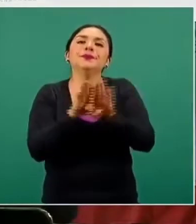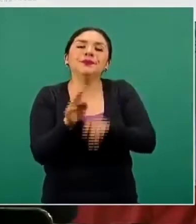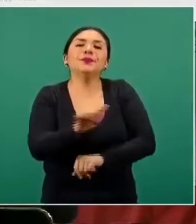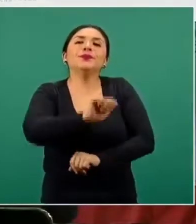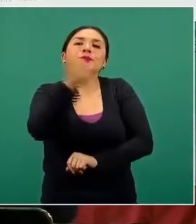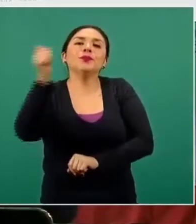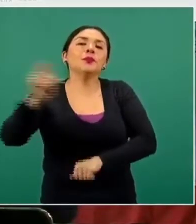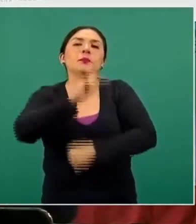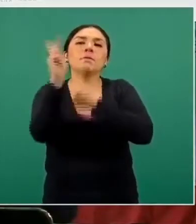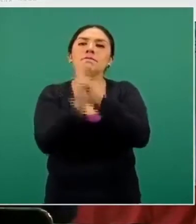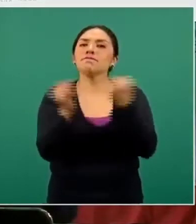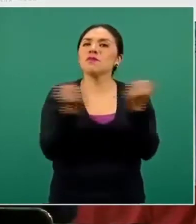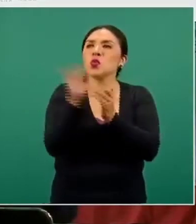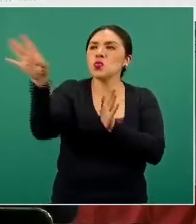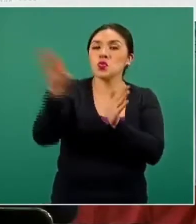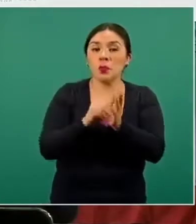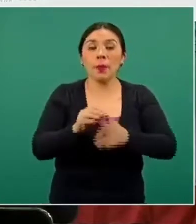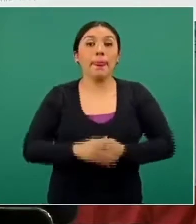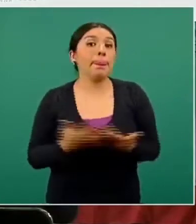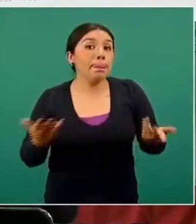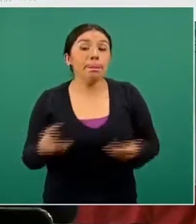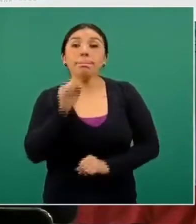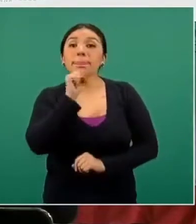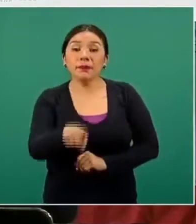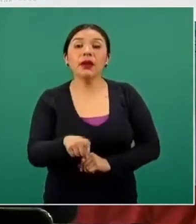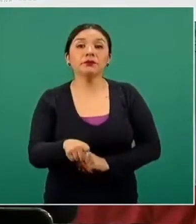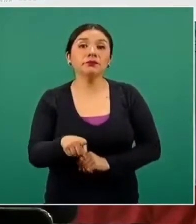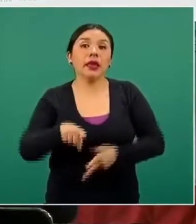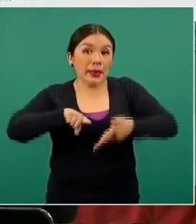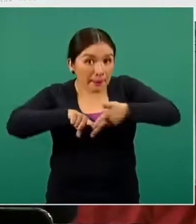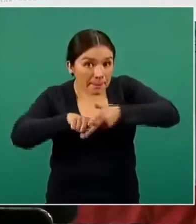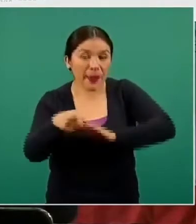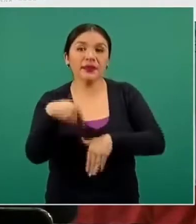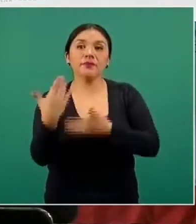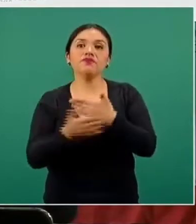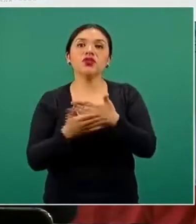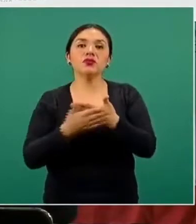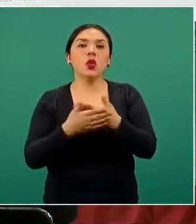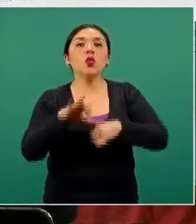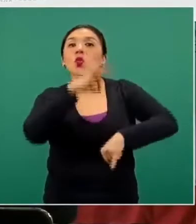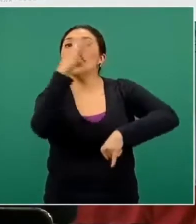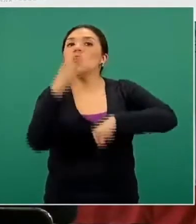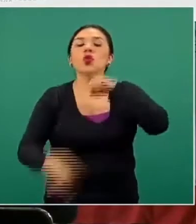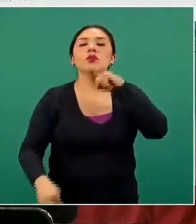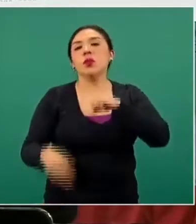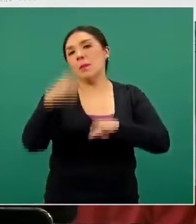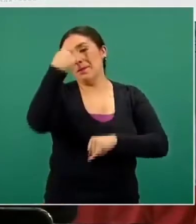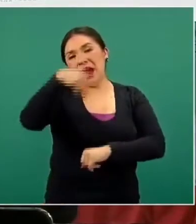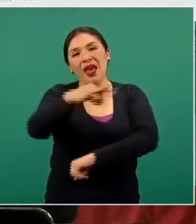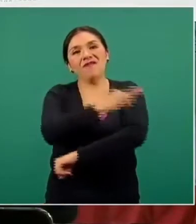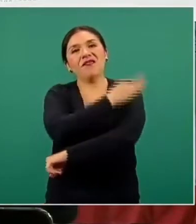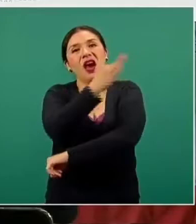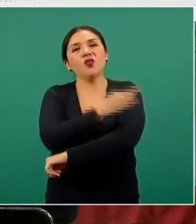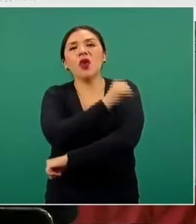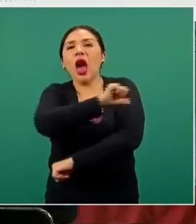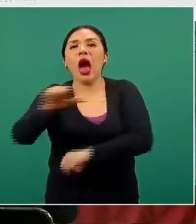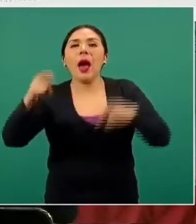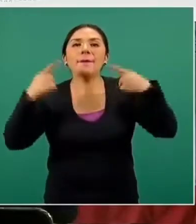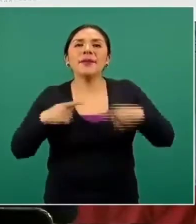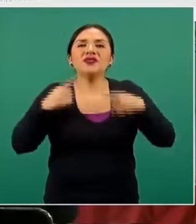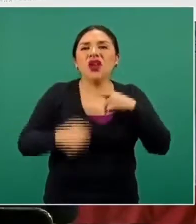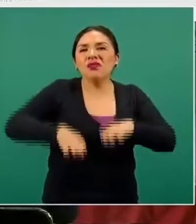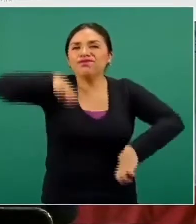hecho en otros países. Y desde luego también emprenderemos ya el último tramo de vacunación de las personas